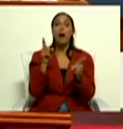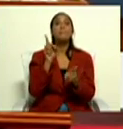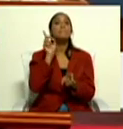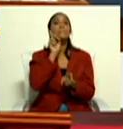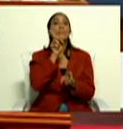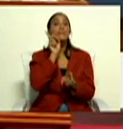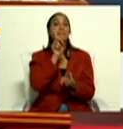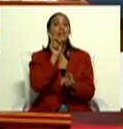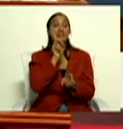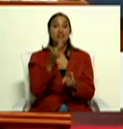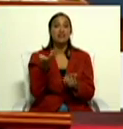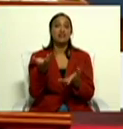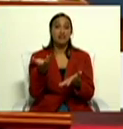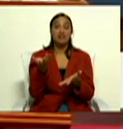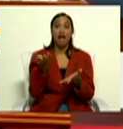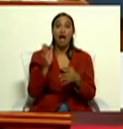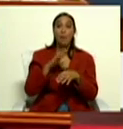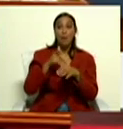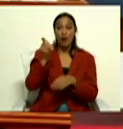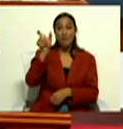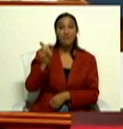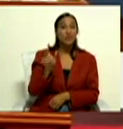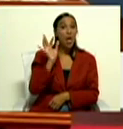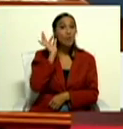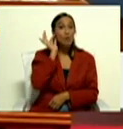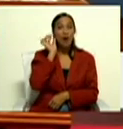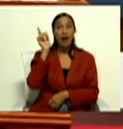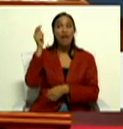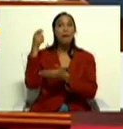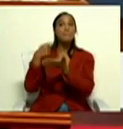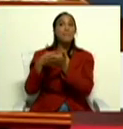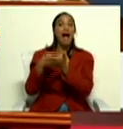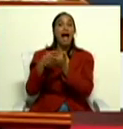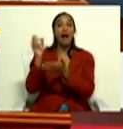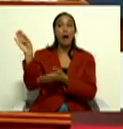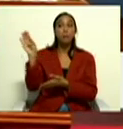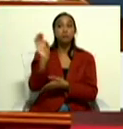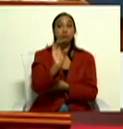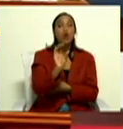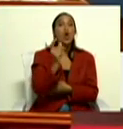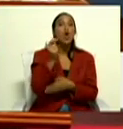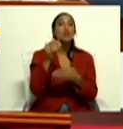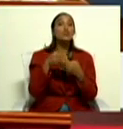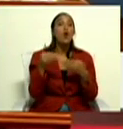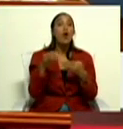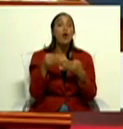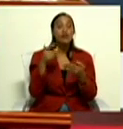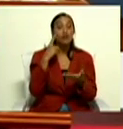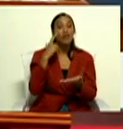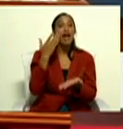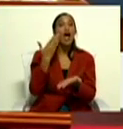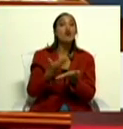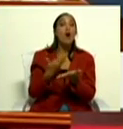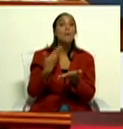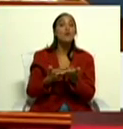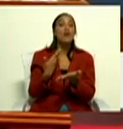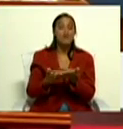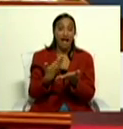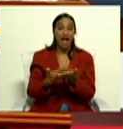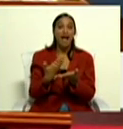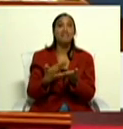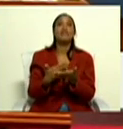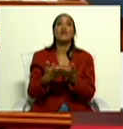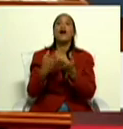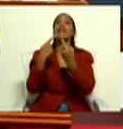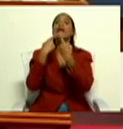millones de dólares que le da la USAID, y eso está comprobado porque el propio Congreso de los Estados Unidos revela esa información a quienes